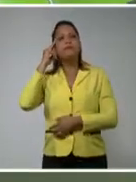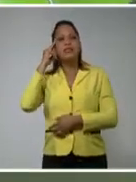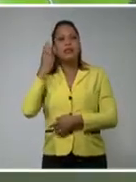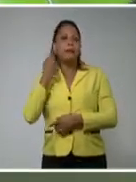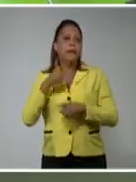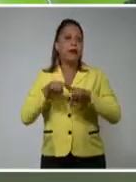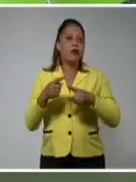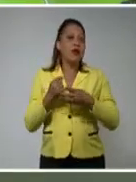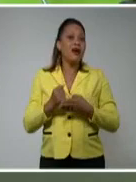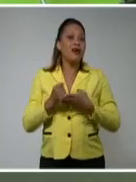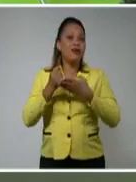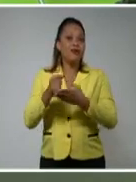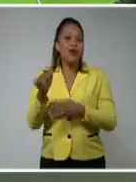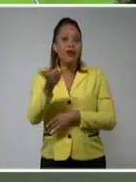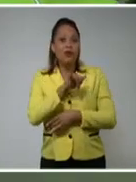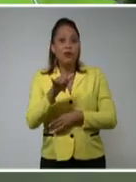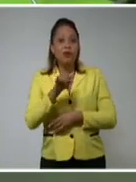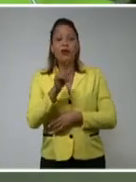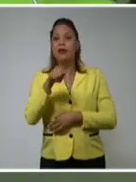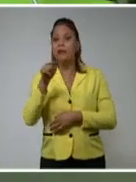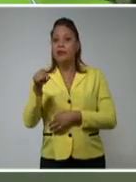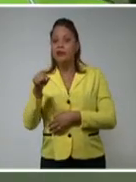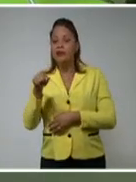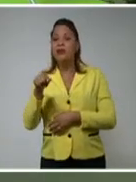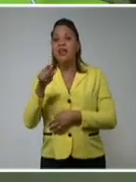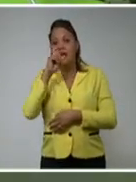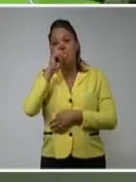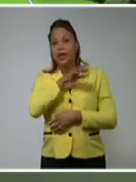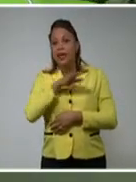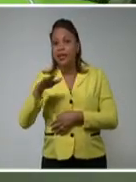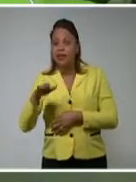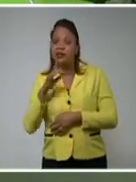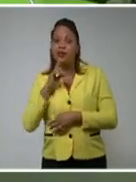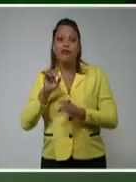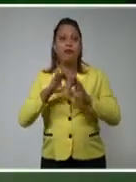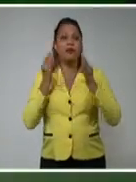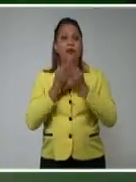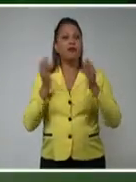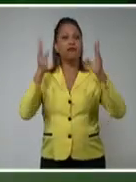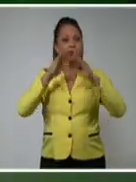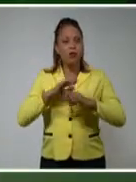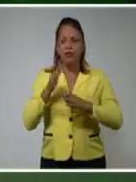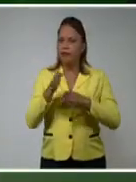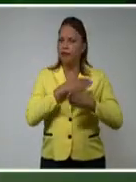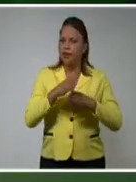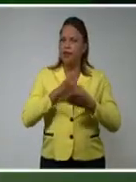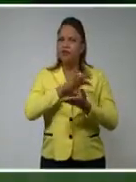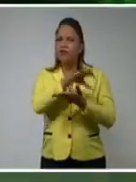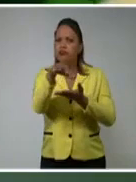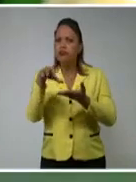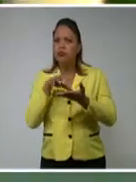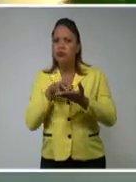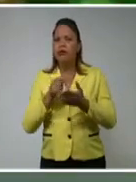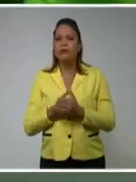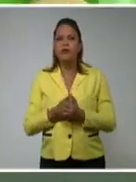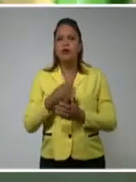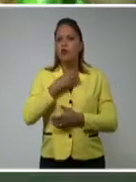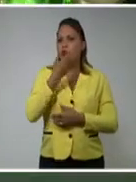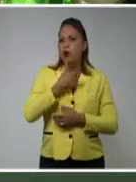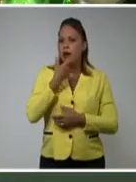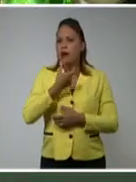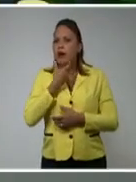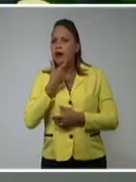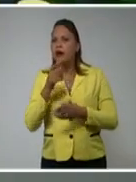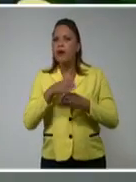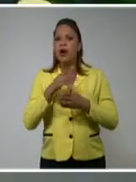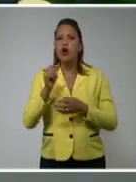contribuir. También atiendo la Casa de Niños sin Amparo Filial y así en distintos lugares. Pulpas de níspero y guayaba, jugo de limón, hortalizas